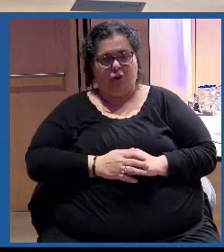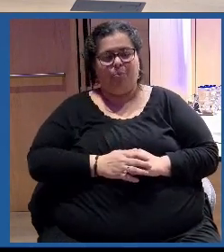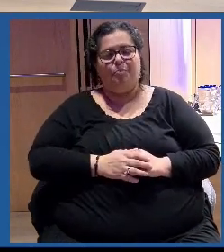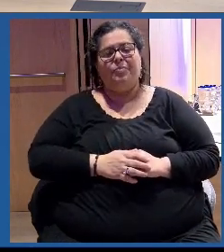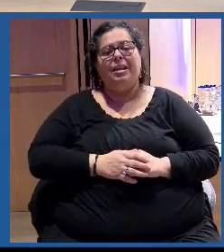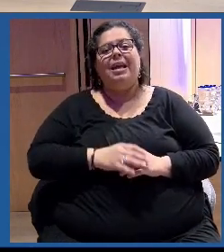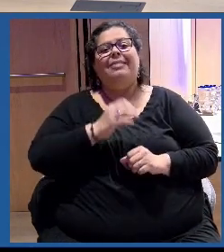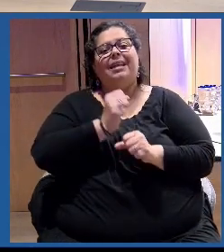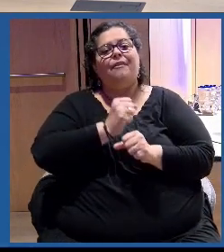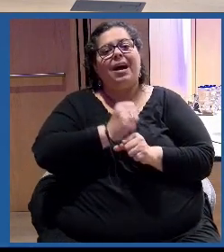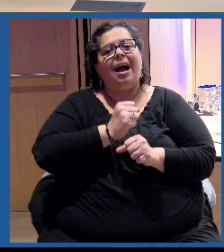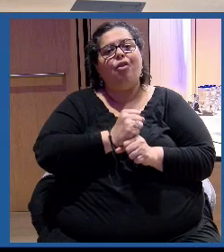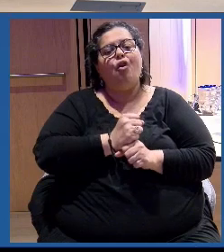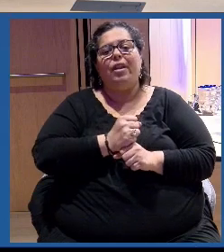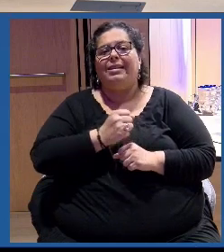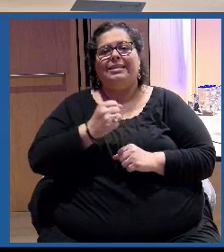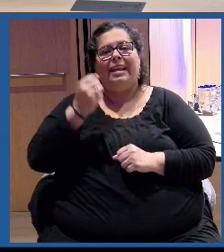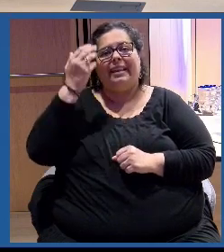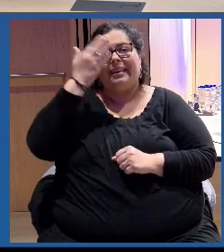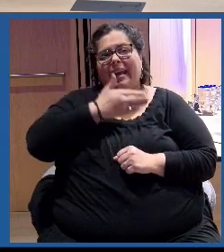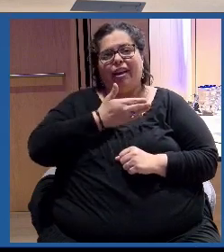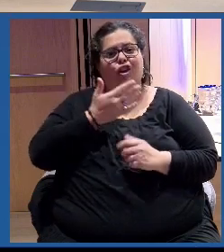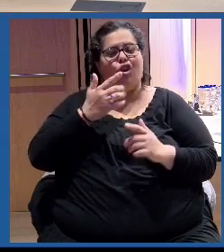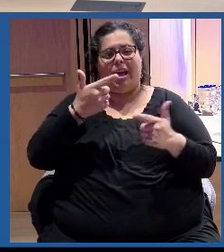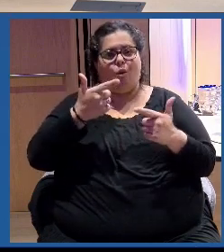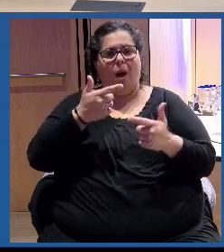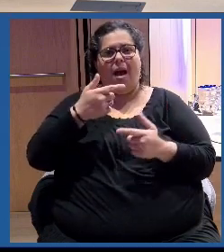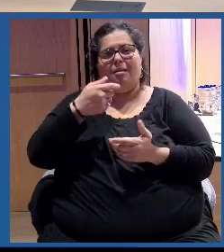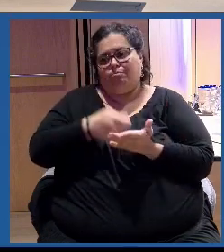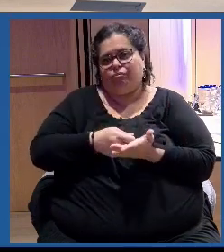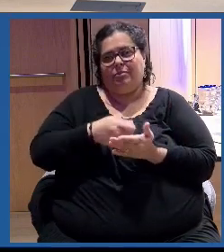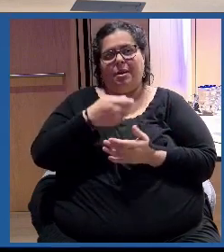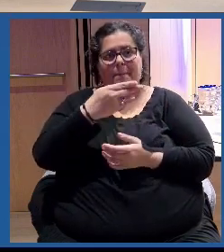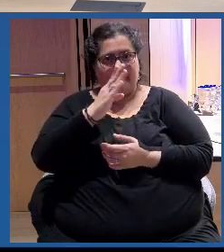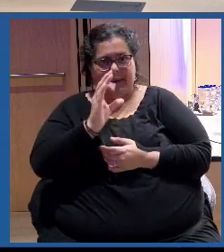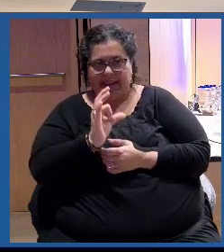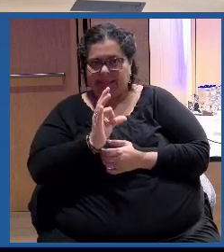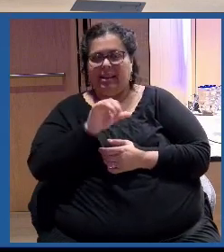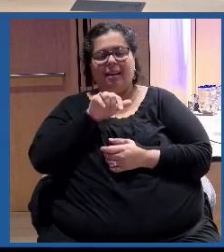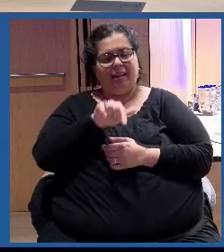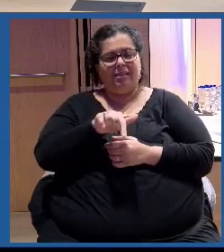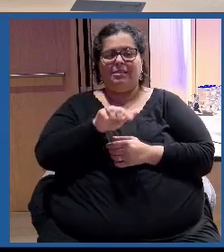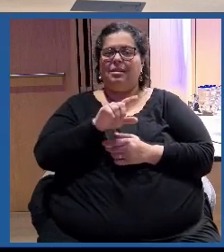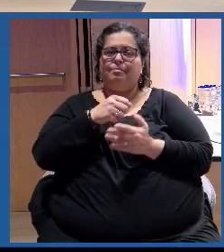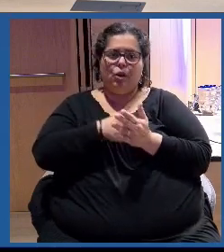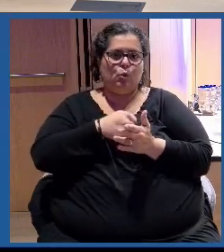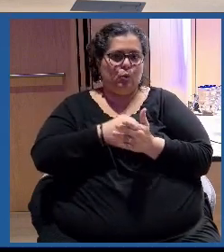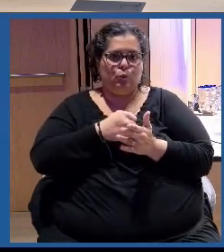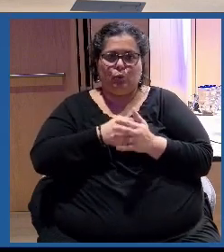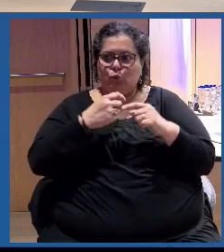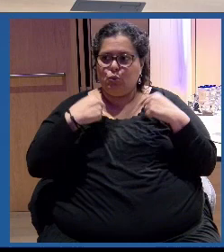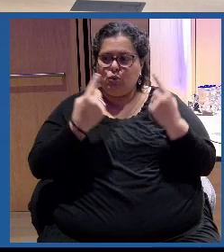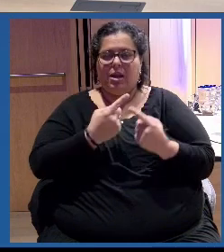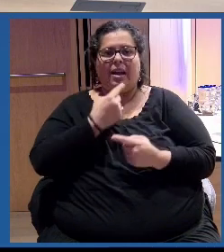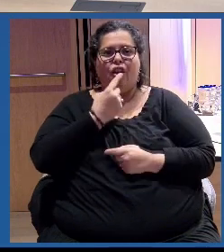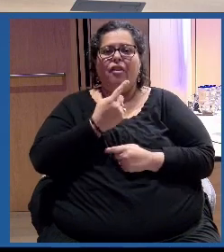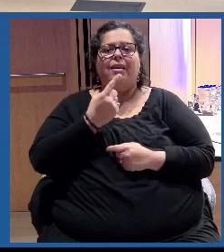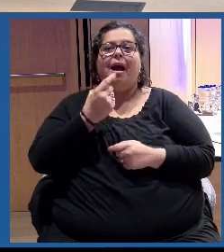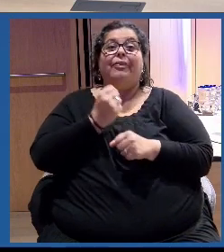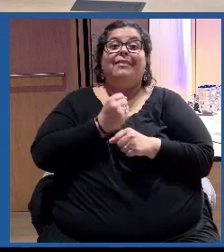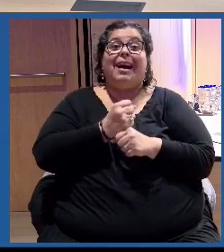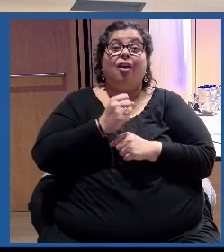los trabajadores informales, aquellos que no tienen seguridad social, que es una lucha de nuestra para que no se diga trabajar en